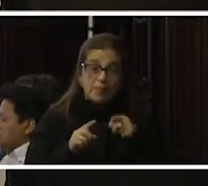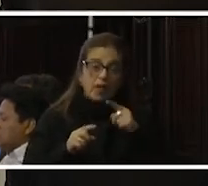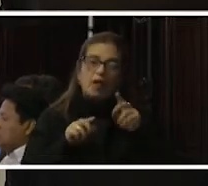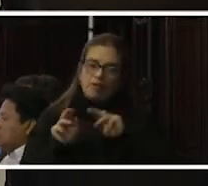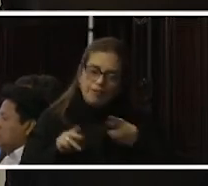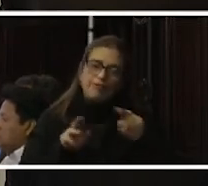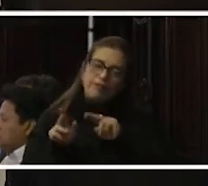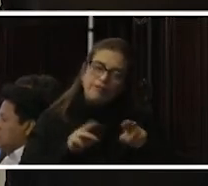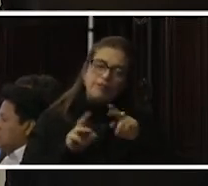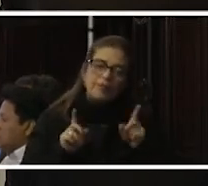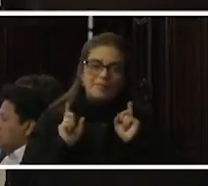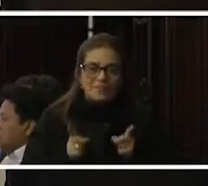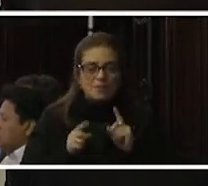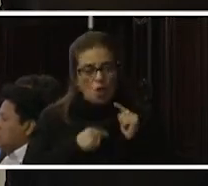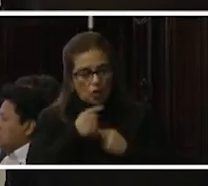esas actividades legales.